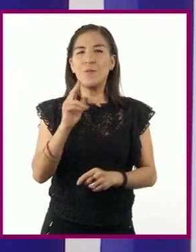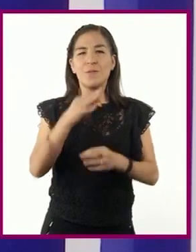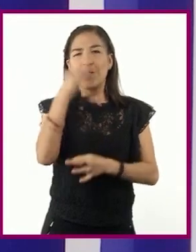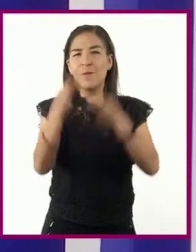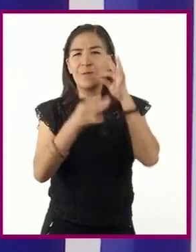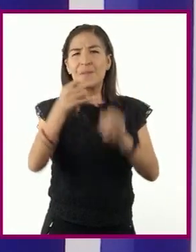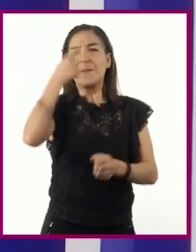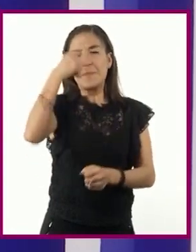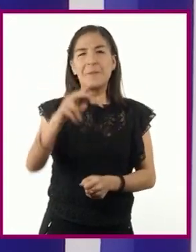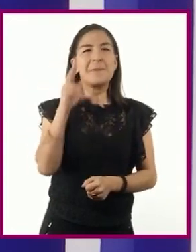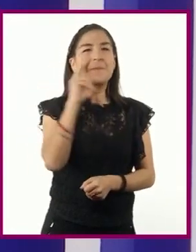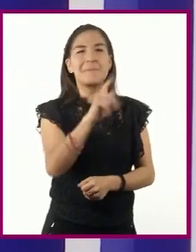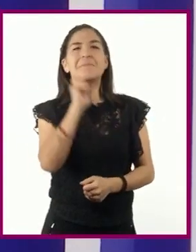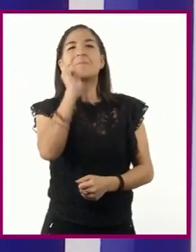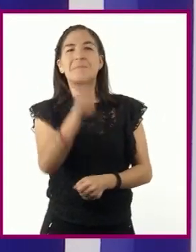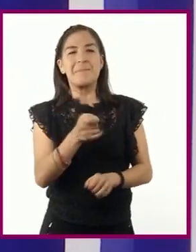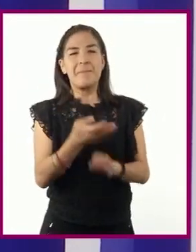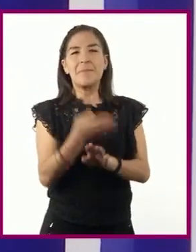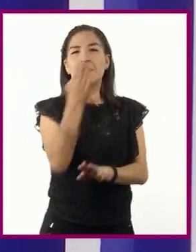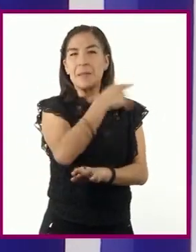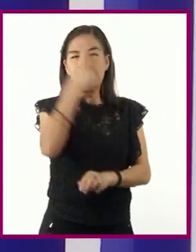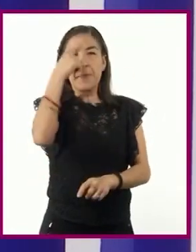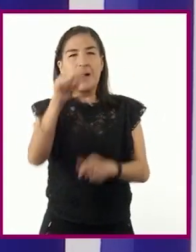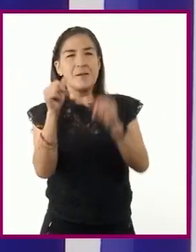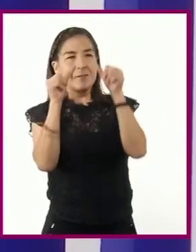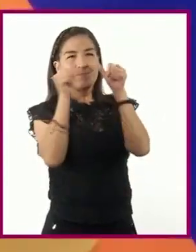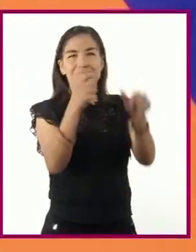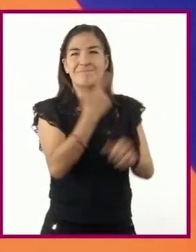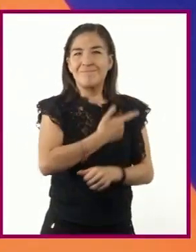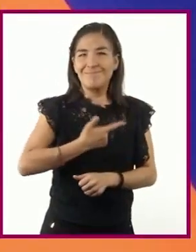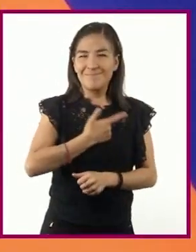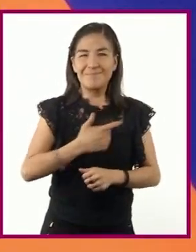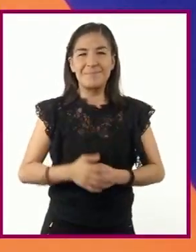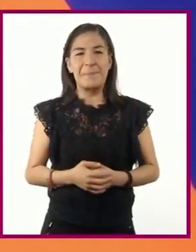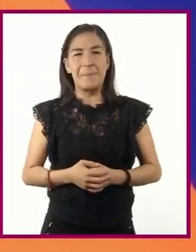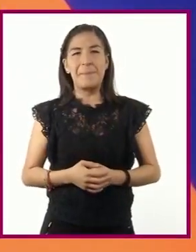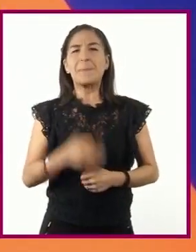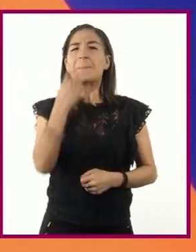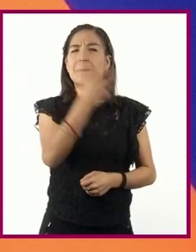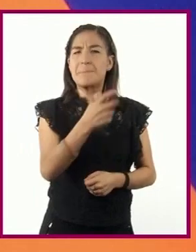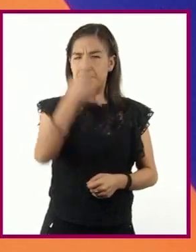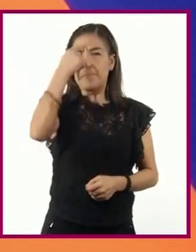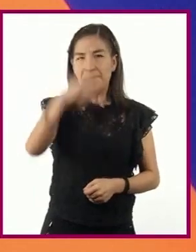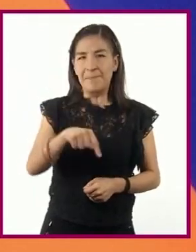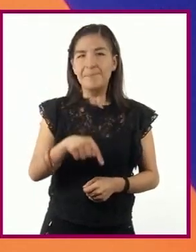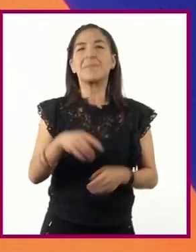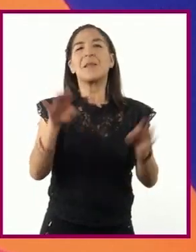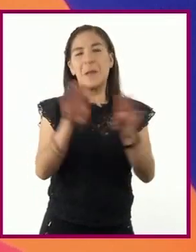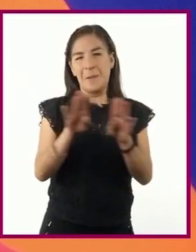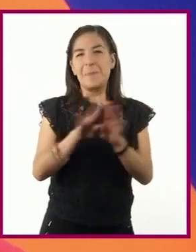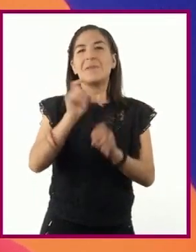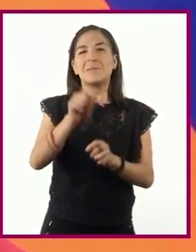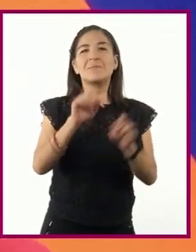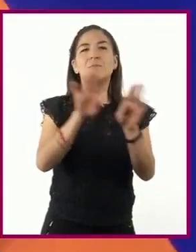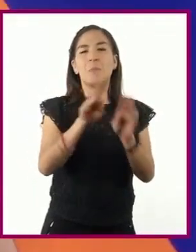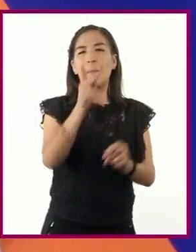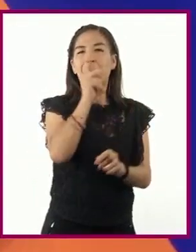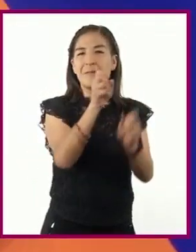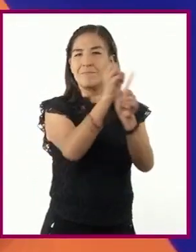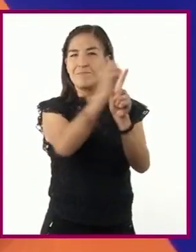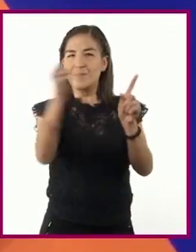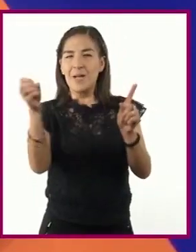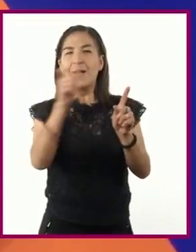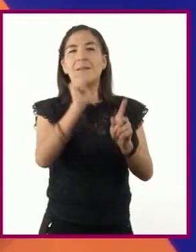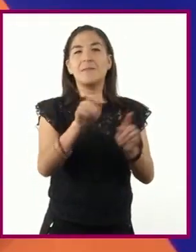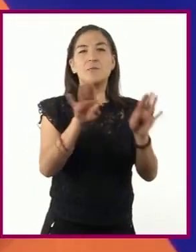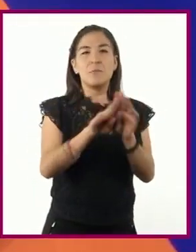quieren que veamos antes para llamar nuestra atención. Pues no solo eso, sino aspectos de la oralidad, pues toda